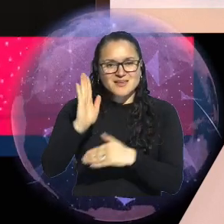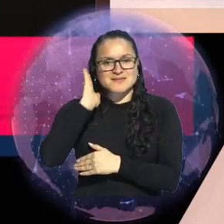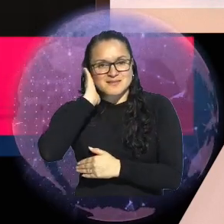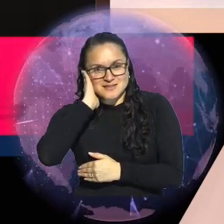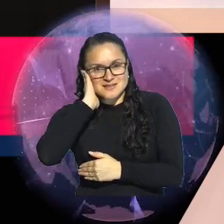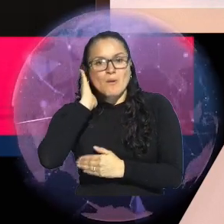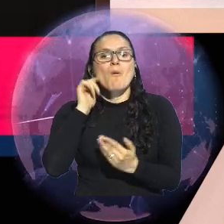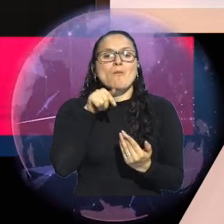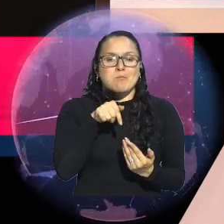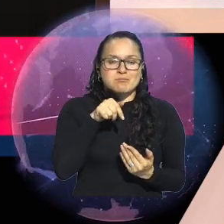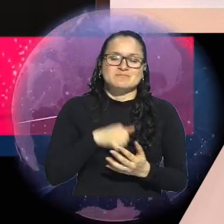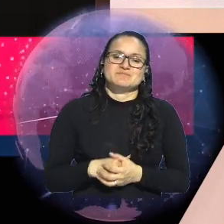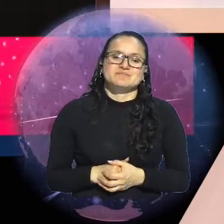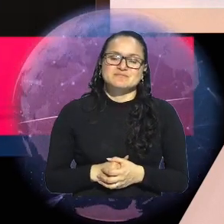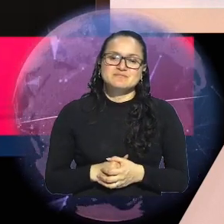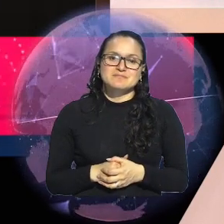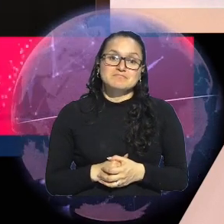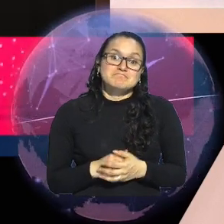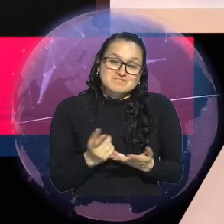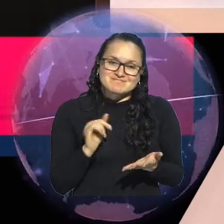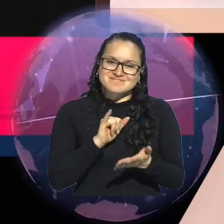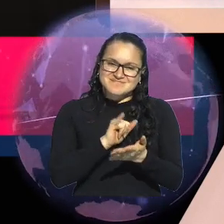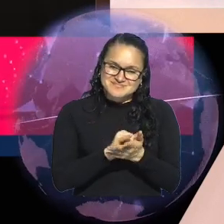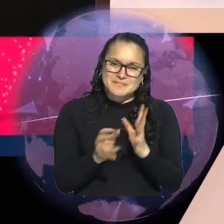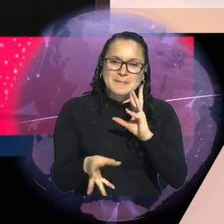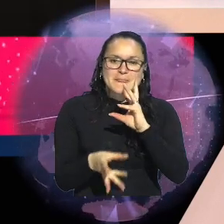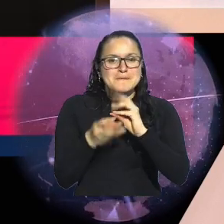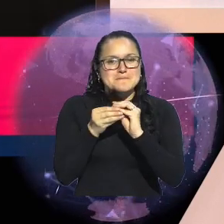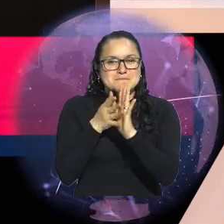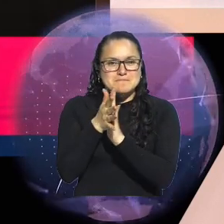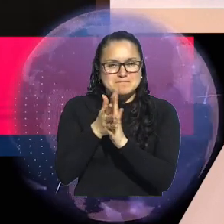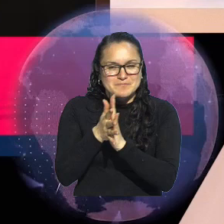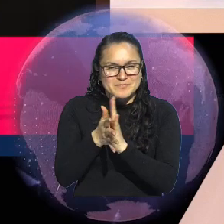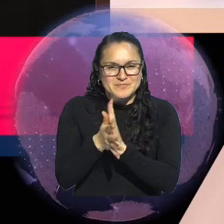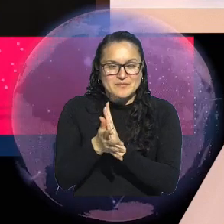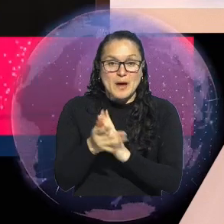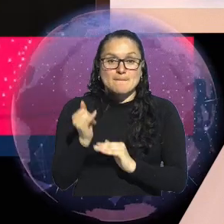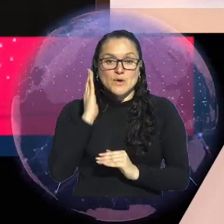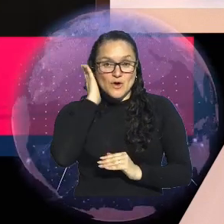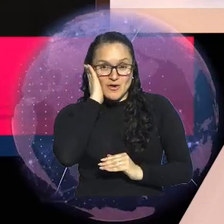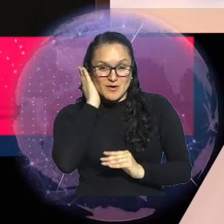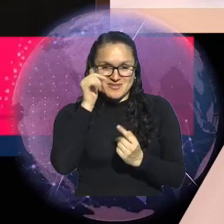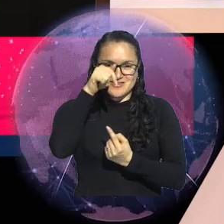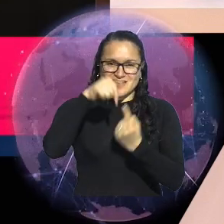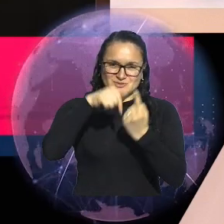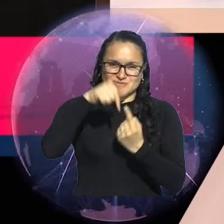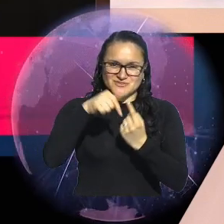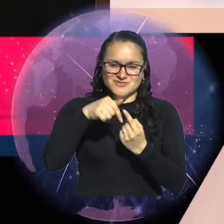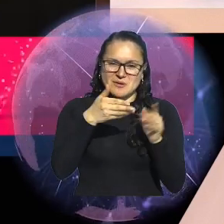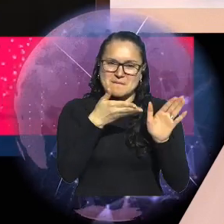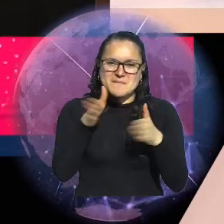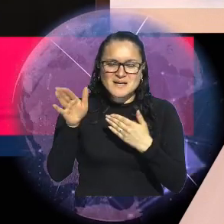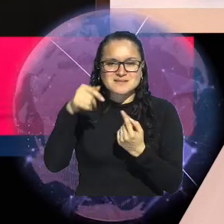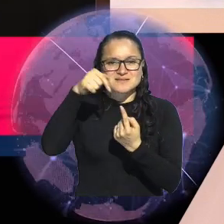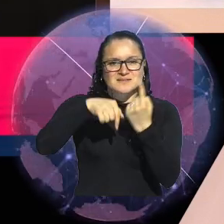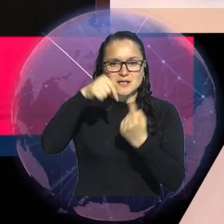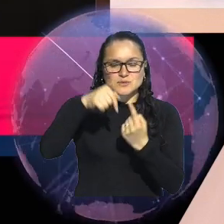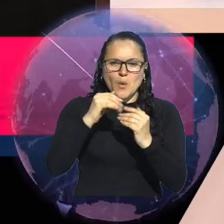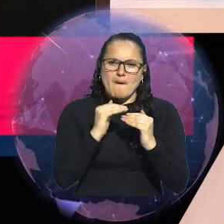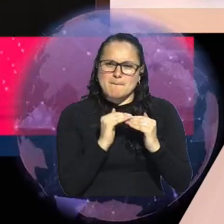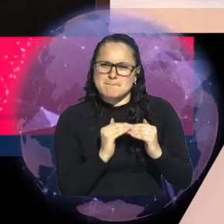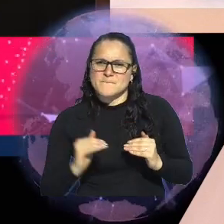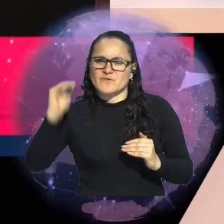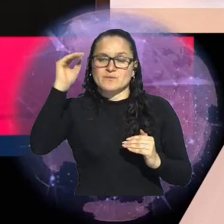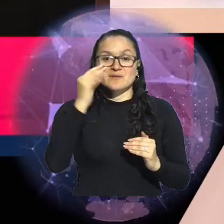en línea con lo anterior cabe también destacar que el consumo de datos móviles se ha incrementado casi en un 300%